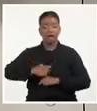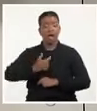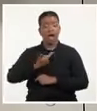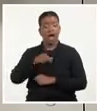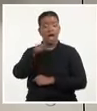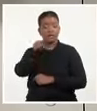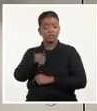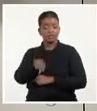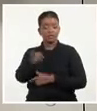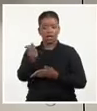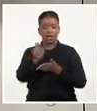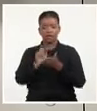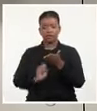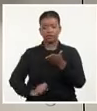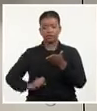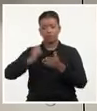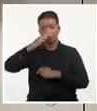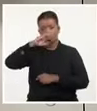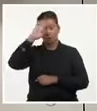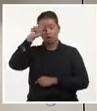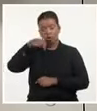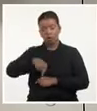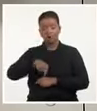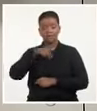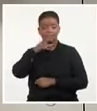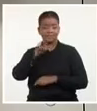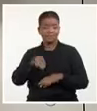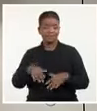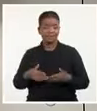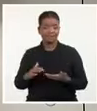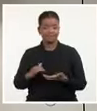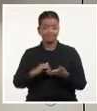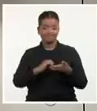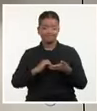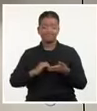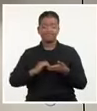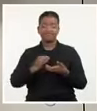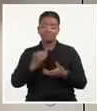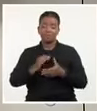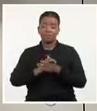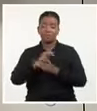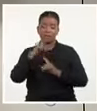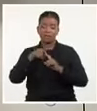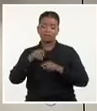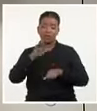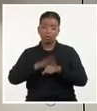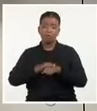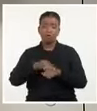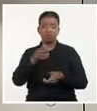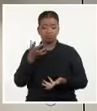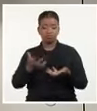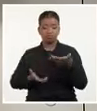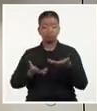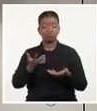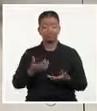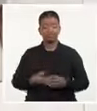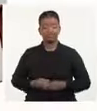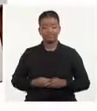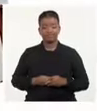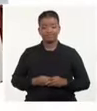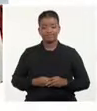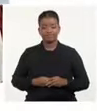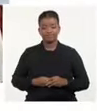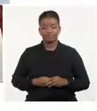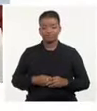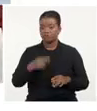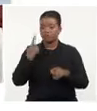todas partes del país expresaron hoy su solidaridad ante el siniestro ocurrido en la base de supertanqueros de Matanzas. Las